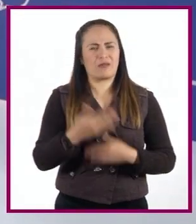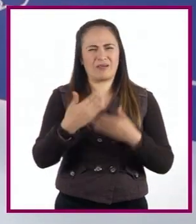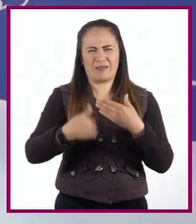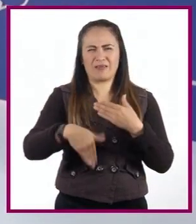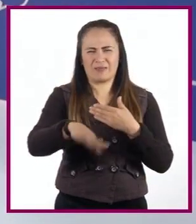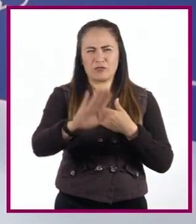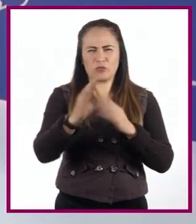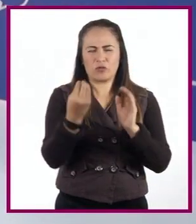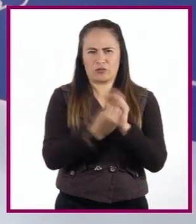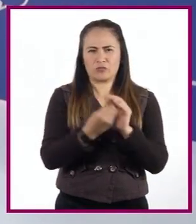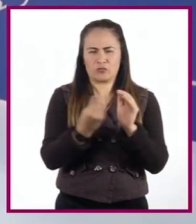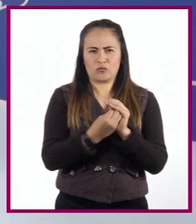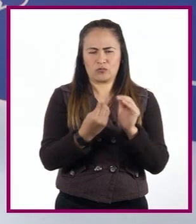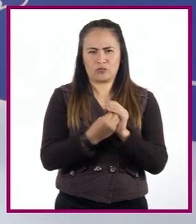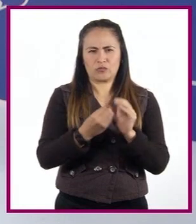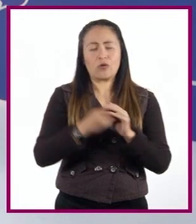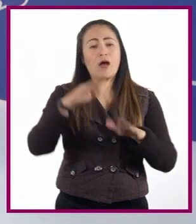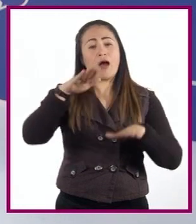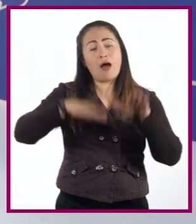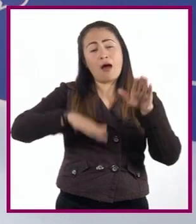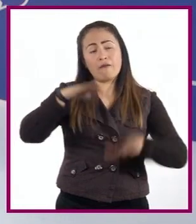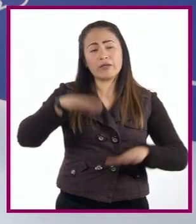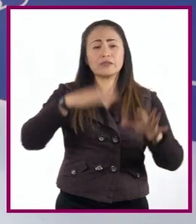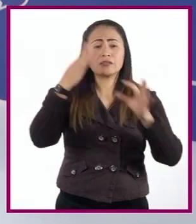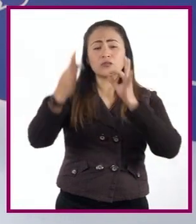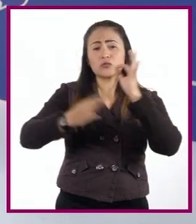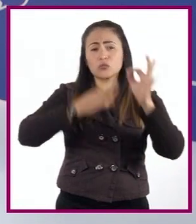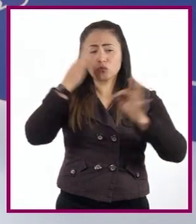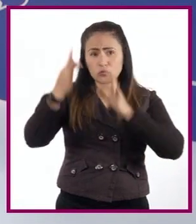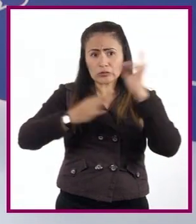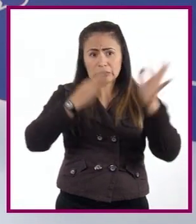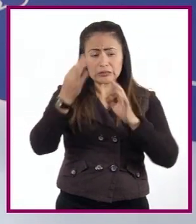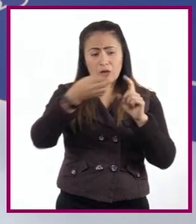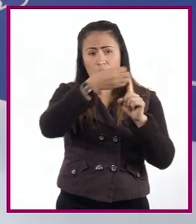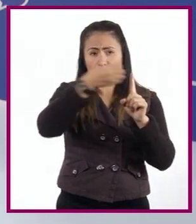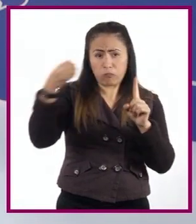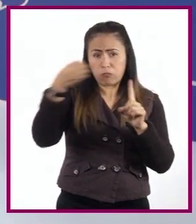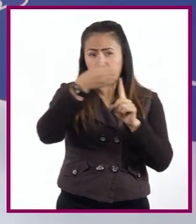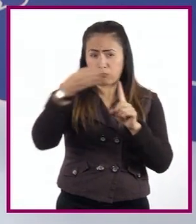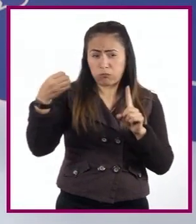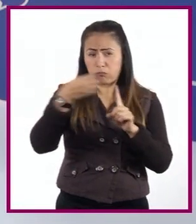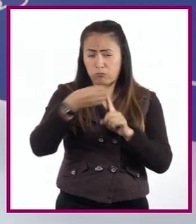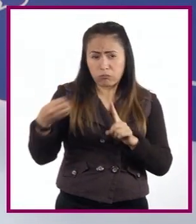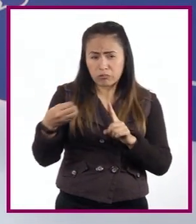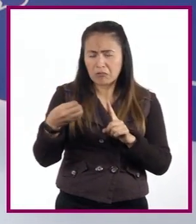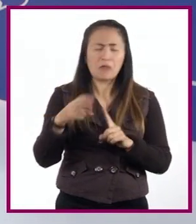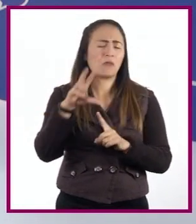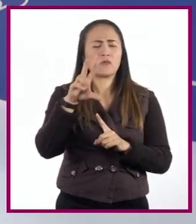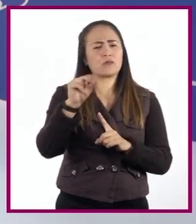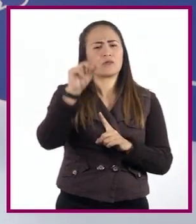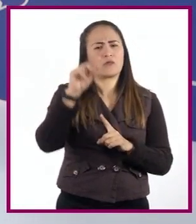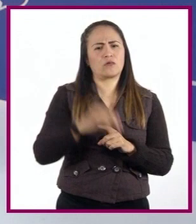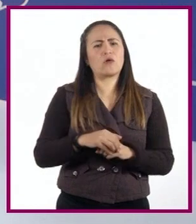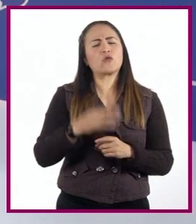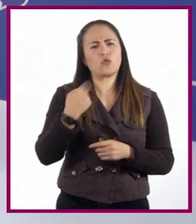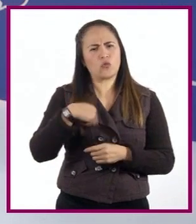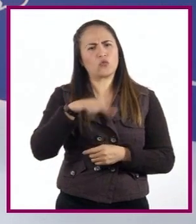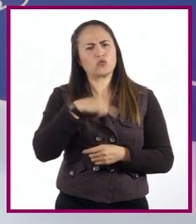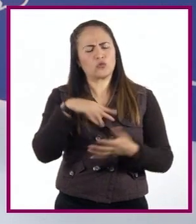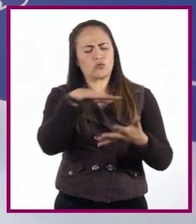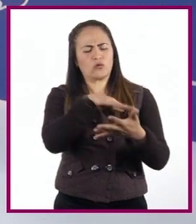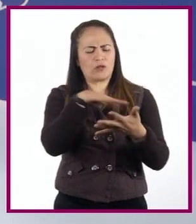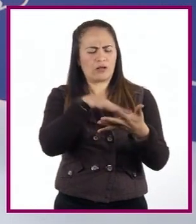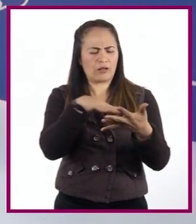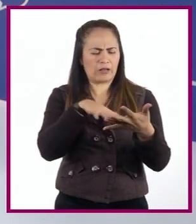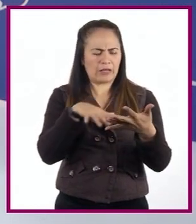largo de la sesión, en ocasiones las notas informativas no siguen un orden lineal, sino que a nosotros, como lectores, nos